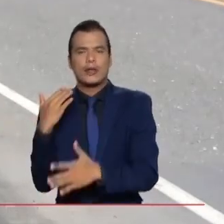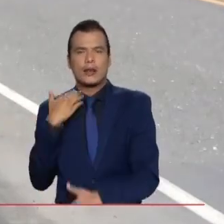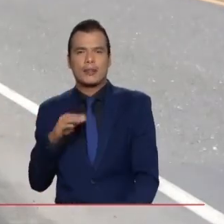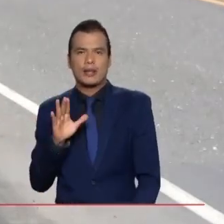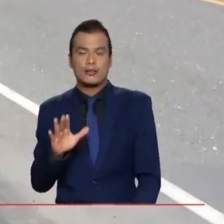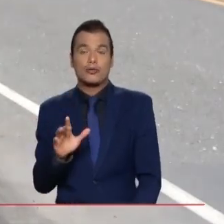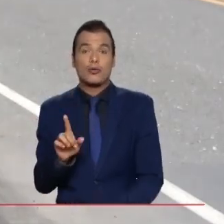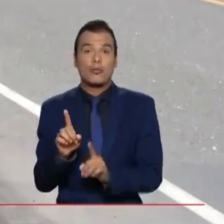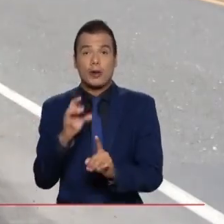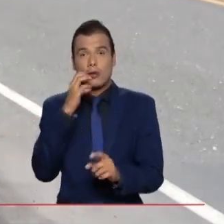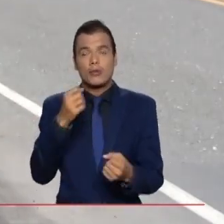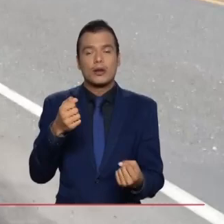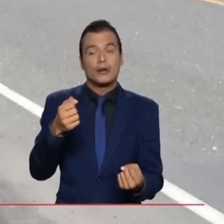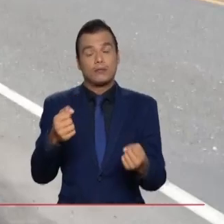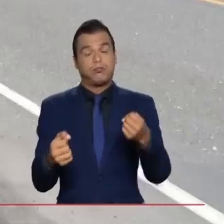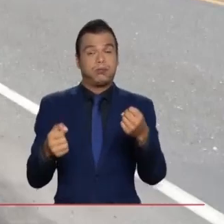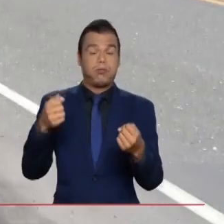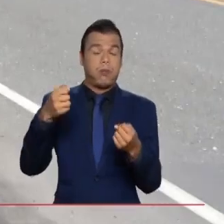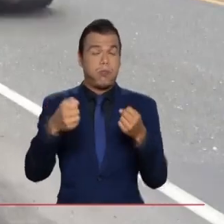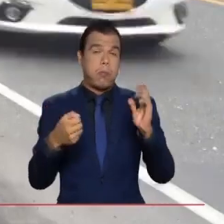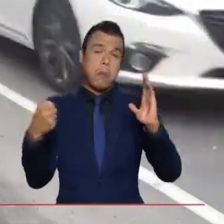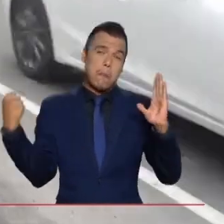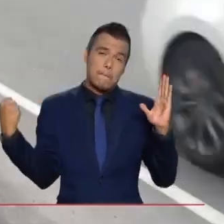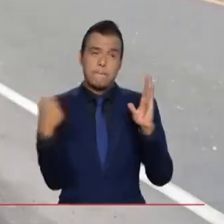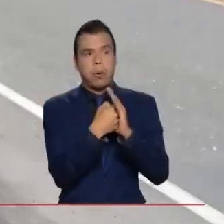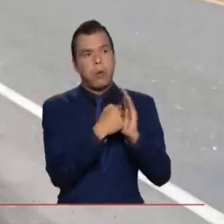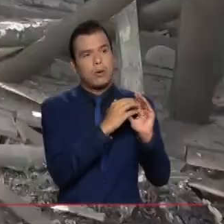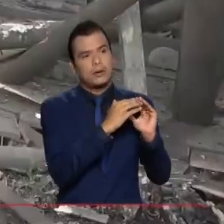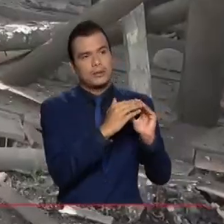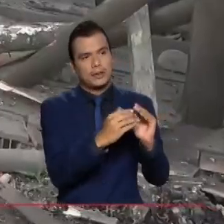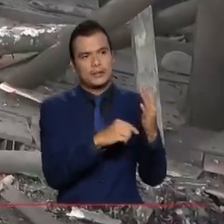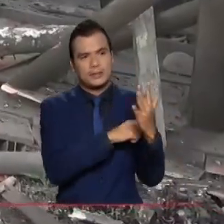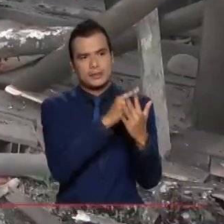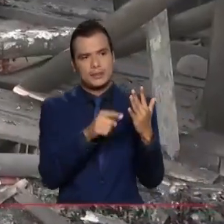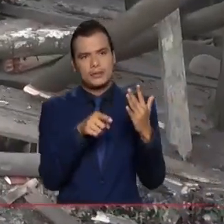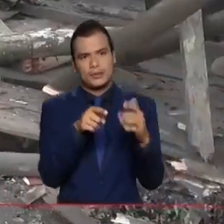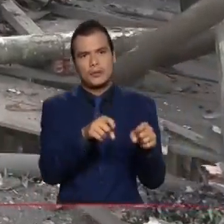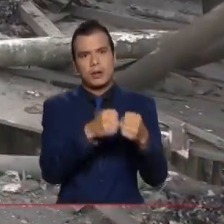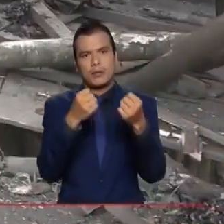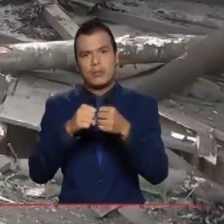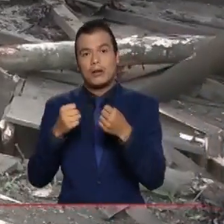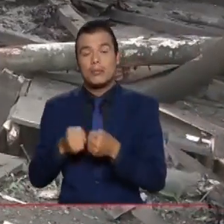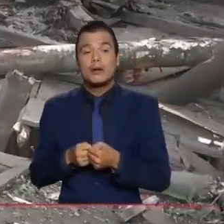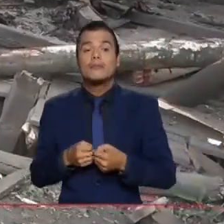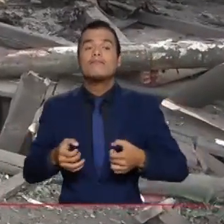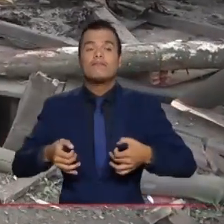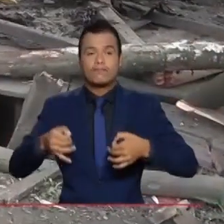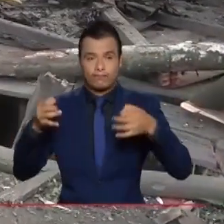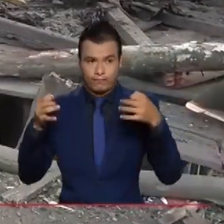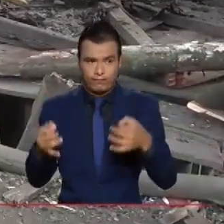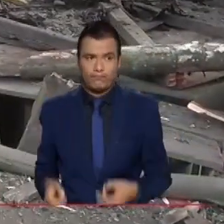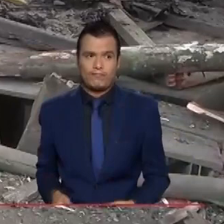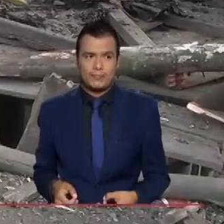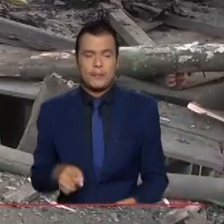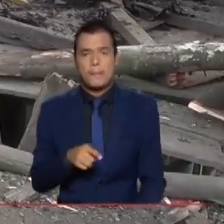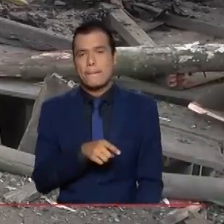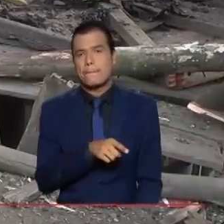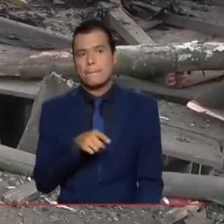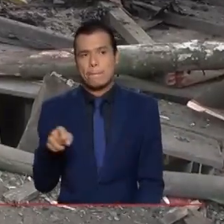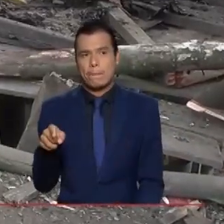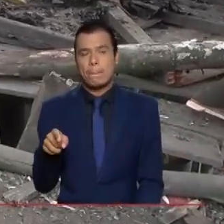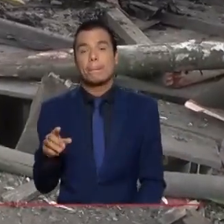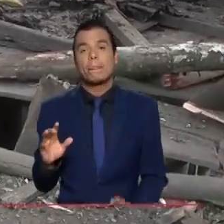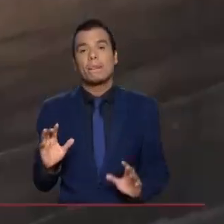por motivos que aún son materia de investigación, chocando contra estas casas. Como ustedes lo pueden ver, 5 de ellas